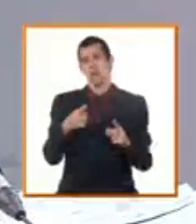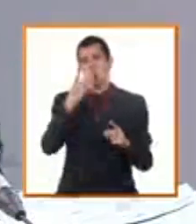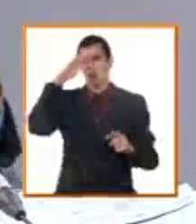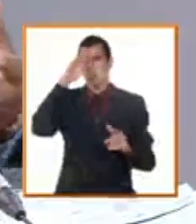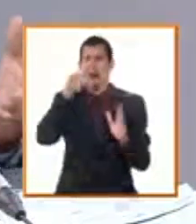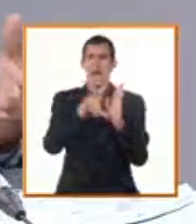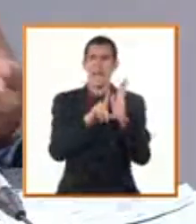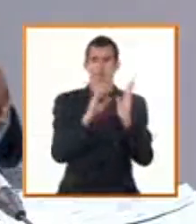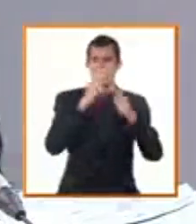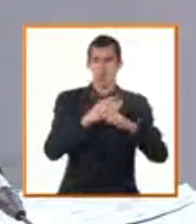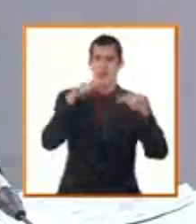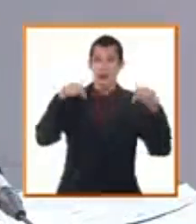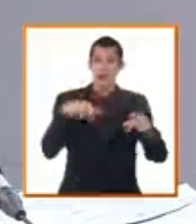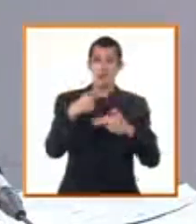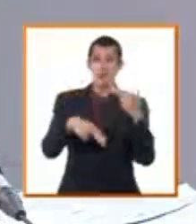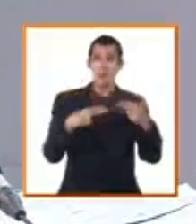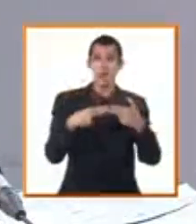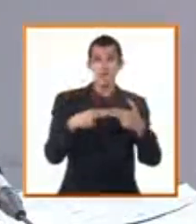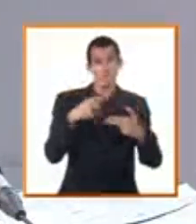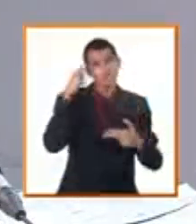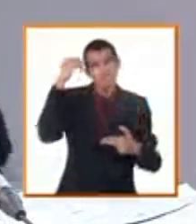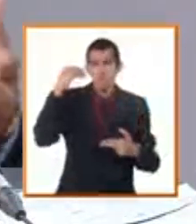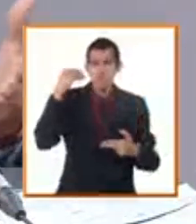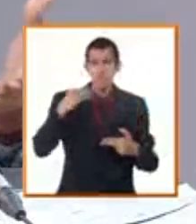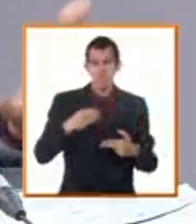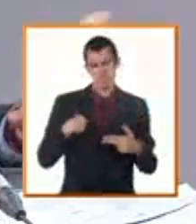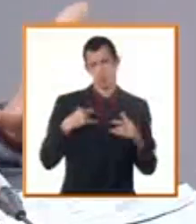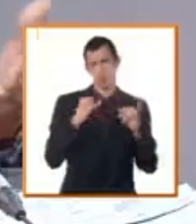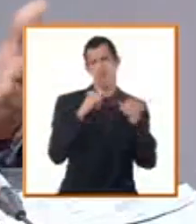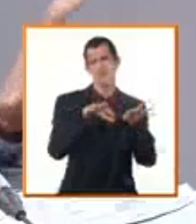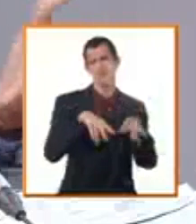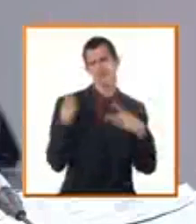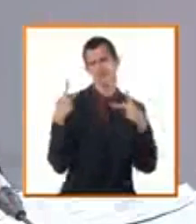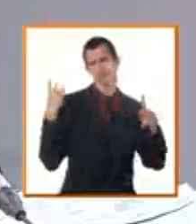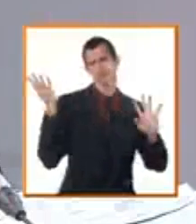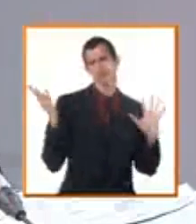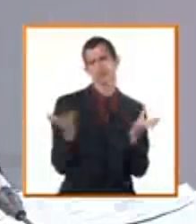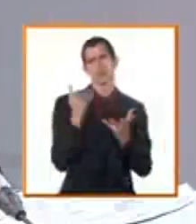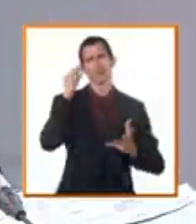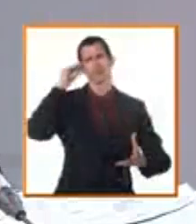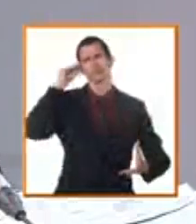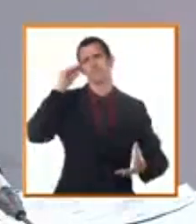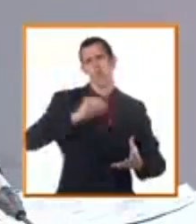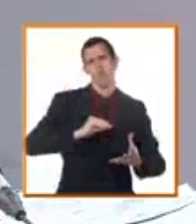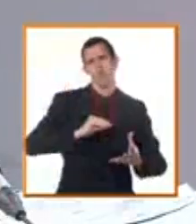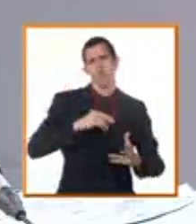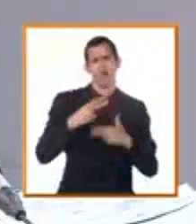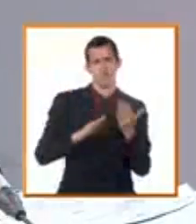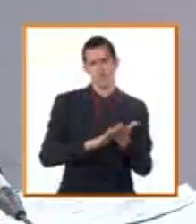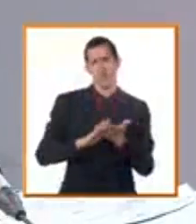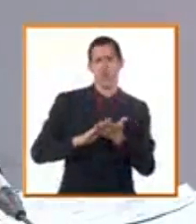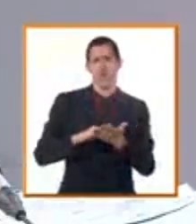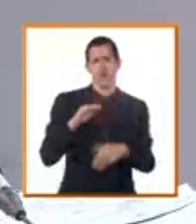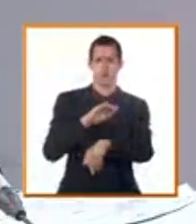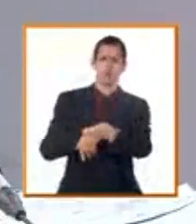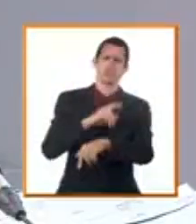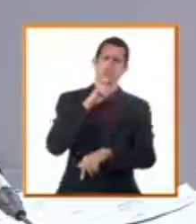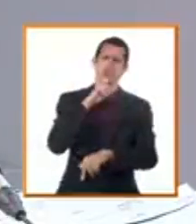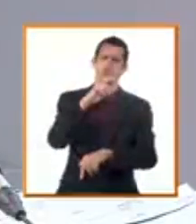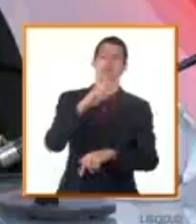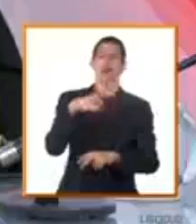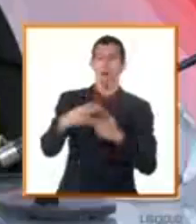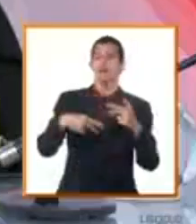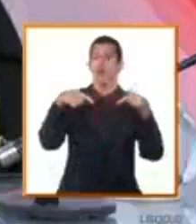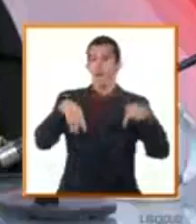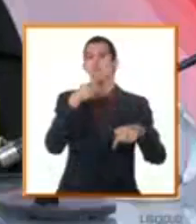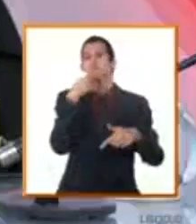internacionales, la ratificación de instrumentos internacionales que colaboren con esta materia, pues siempre va a ser un objetivo fundamental. Bueno, es sin